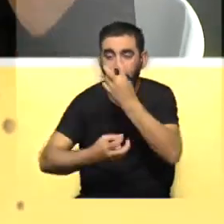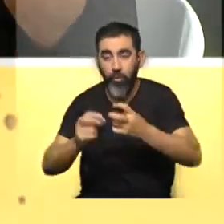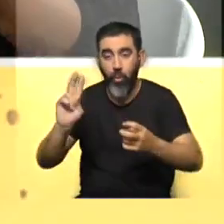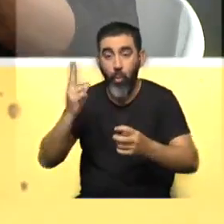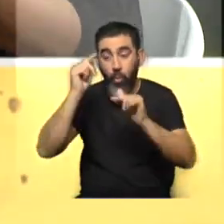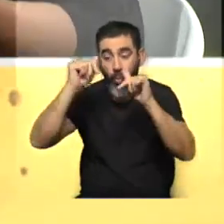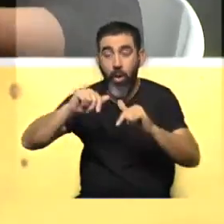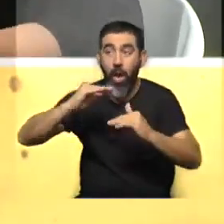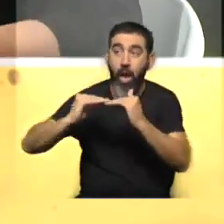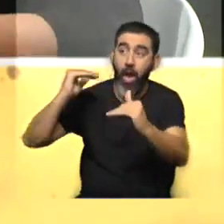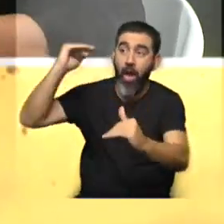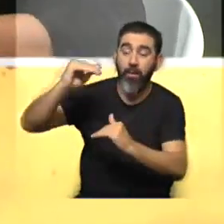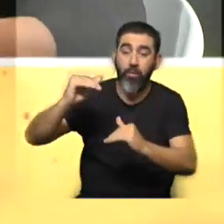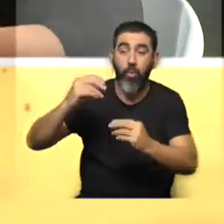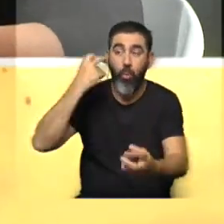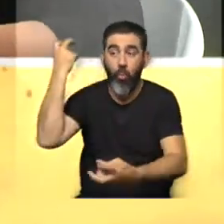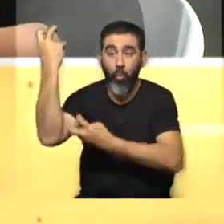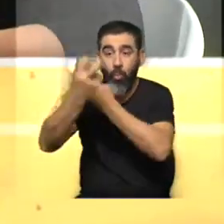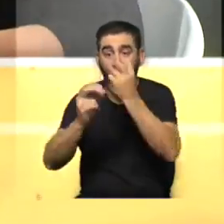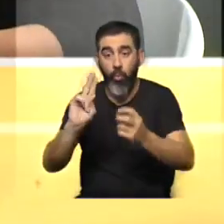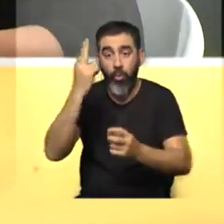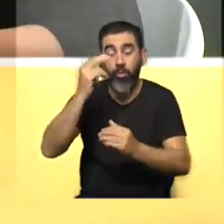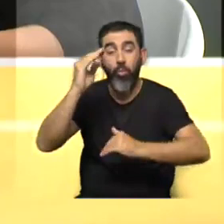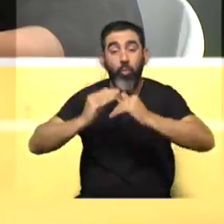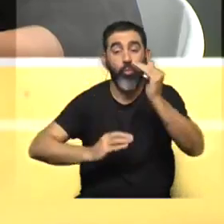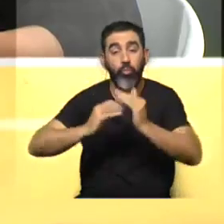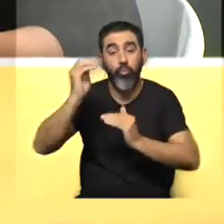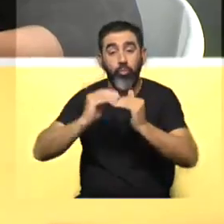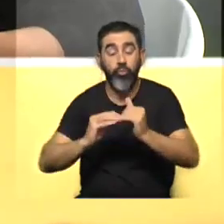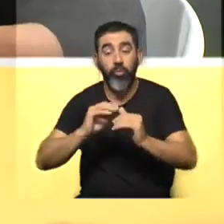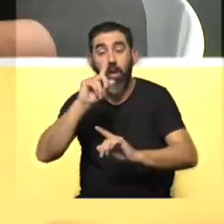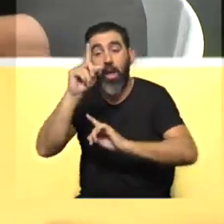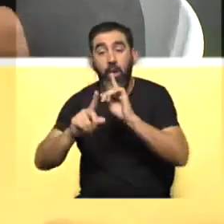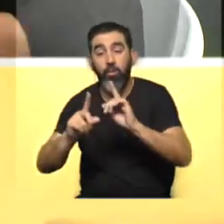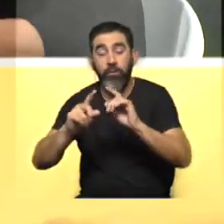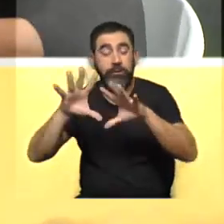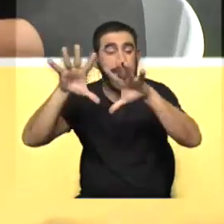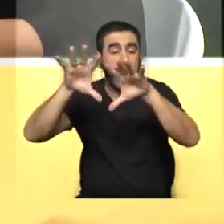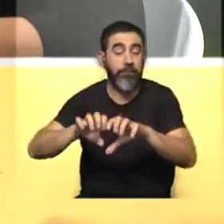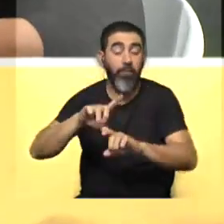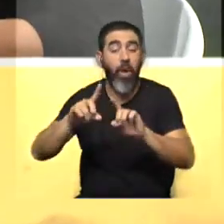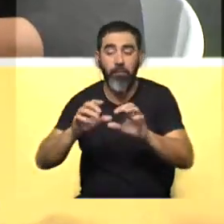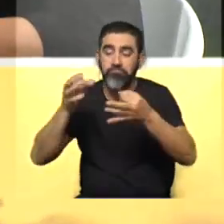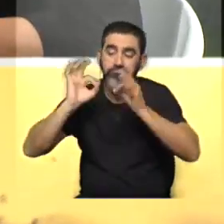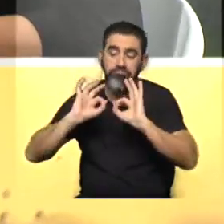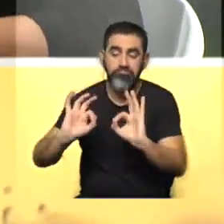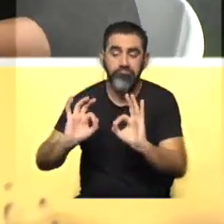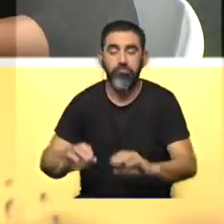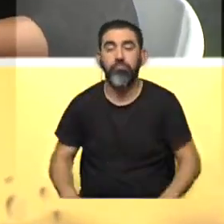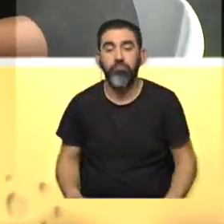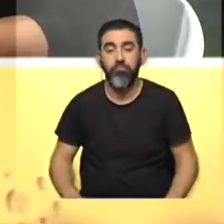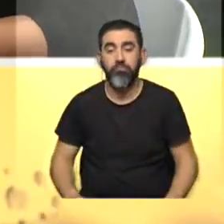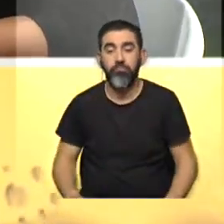más en zonas altas, Uruguay es muy ventoso. Y estas estructuras en algún caso están colapsadas, pero muchas veces no. Y bueno,